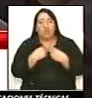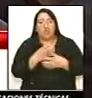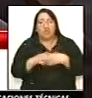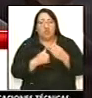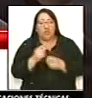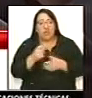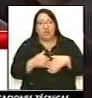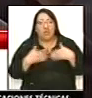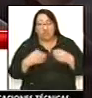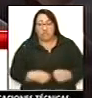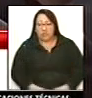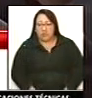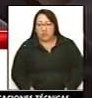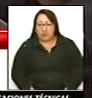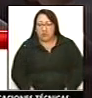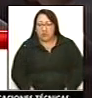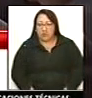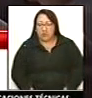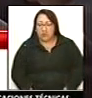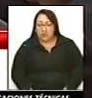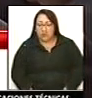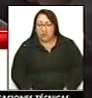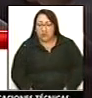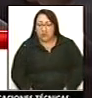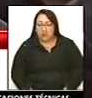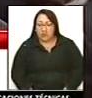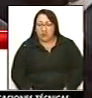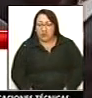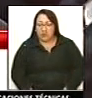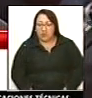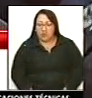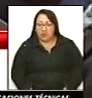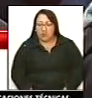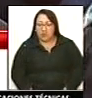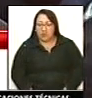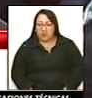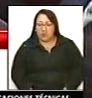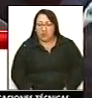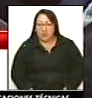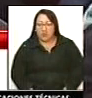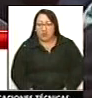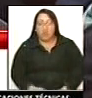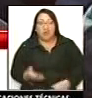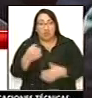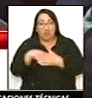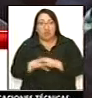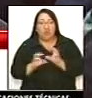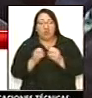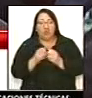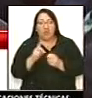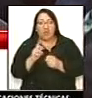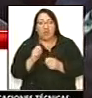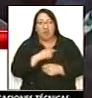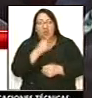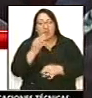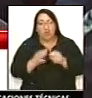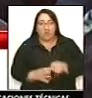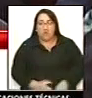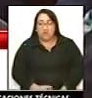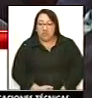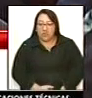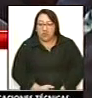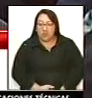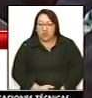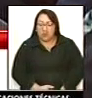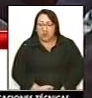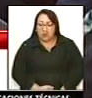las que gozan. Esos son los dos criterios fundamentales para establecer evaluación por pares dentro de del Poder Judicial, del